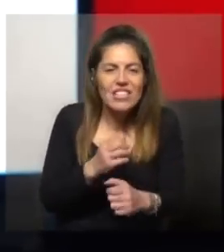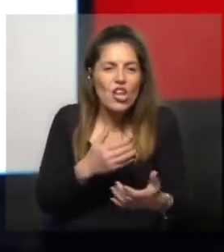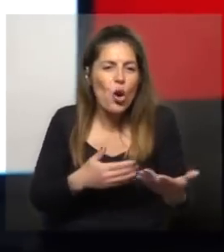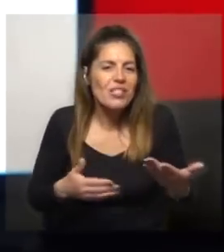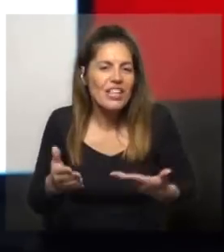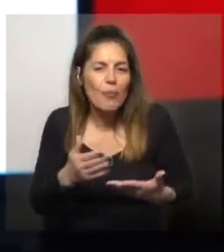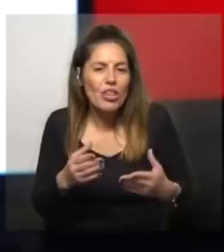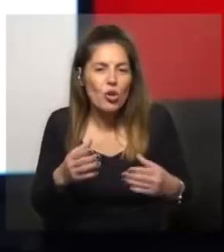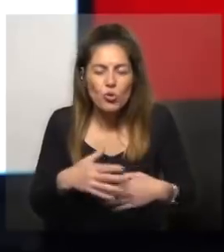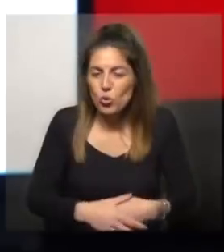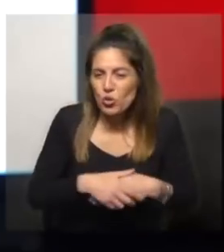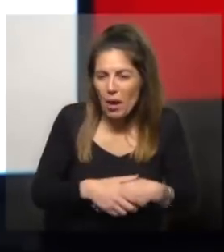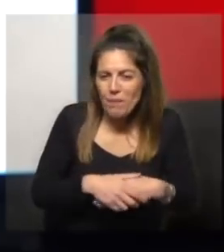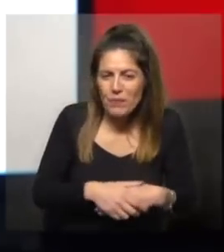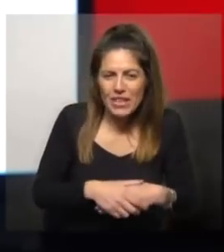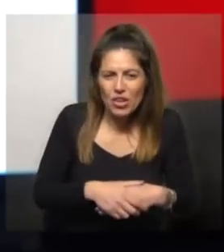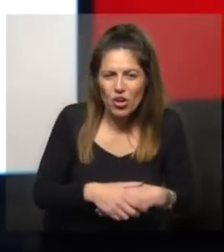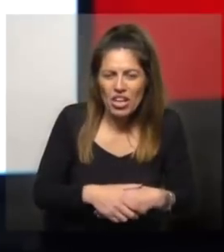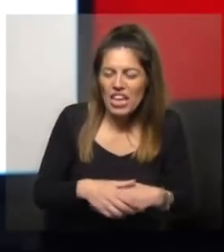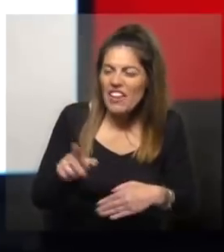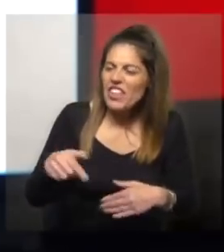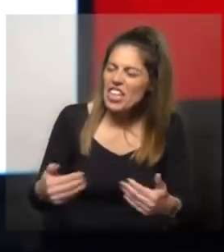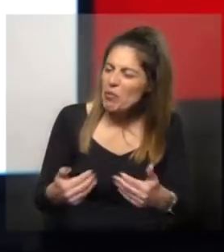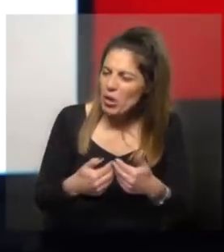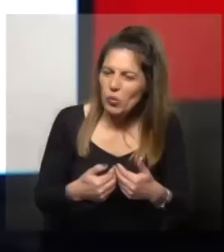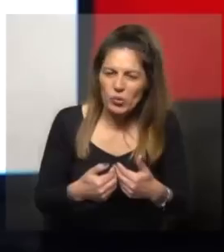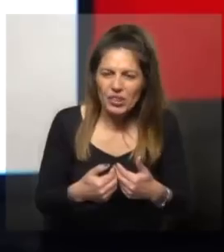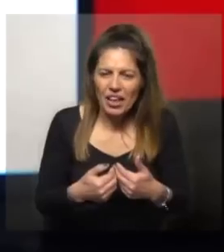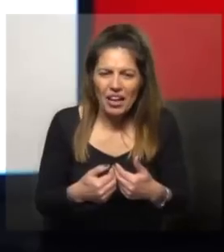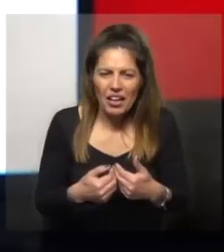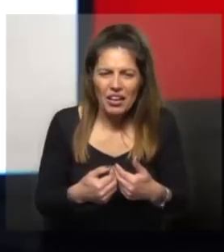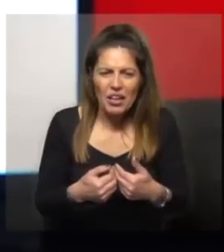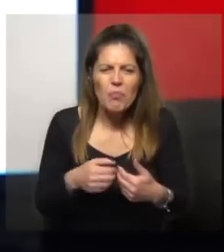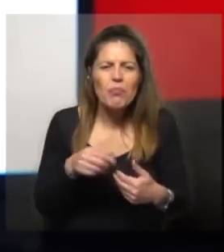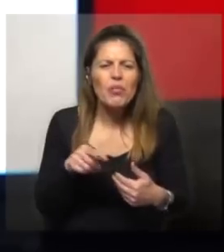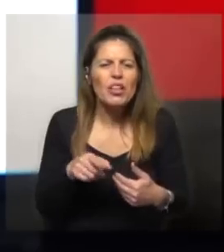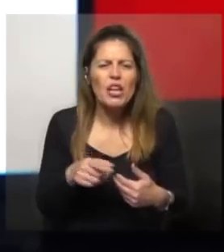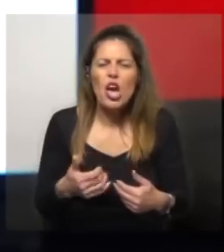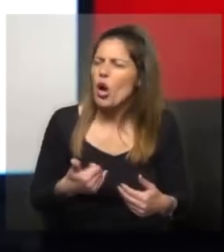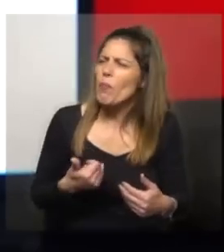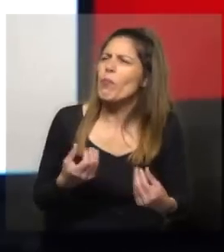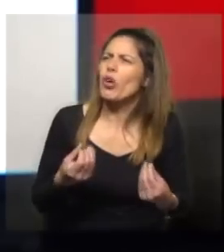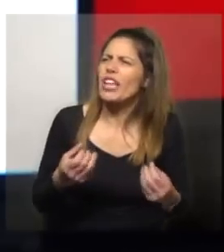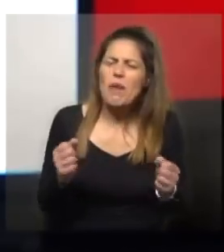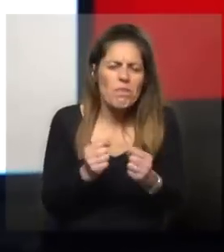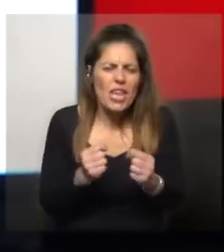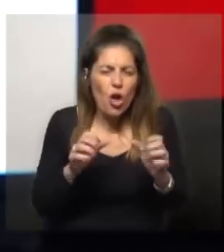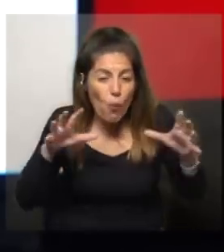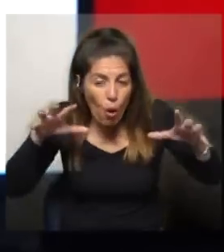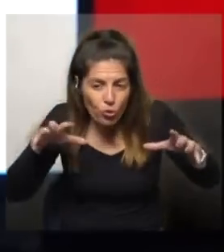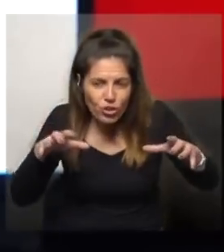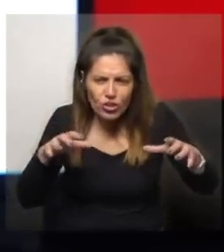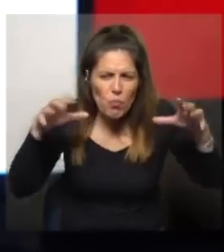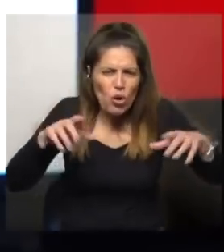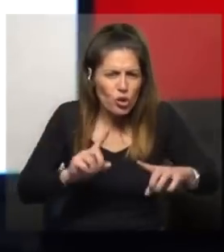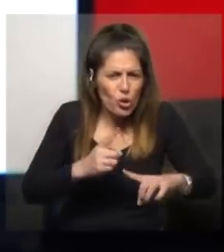y sus amigas y es como que te viene y te pregunta tipo Por qué le tienen tipo como tipo Por qué le tiene miedo a los monstruos y los monstruos no existen o sea